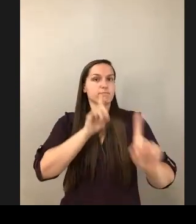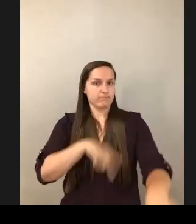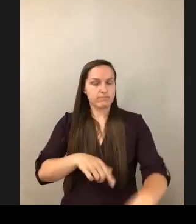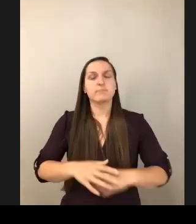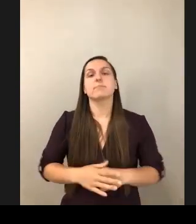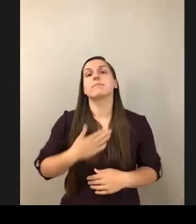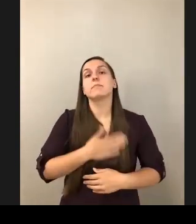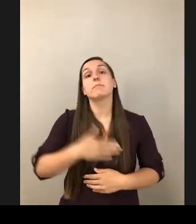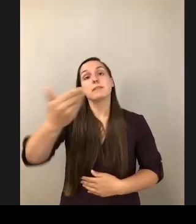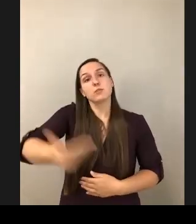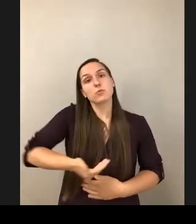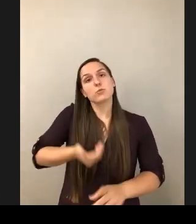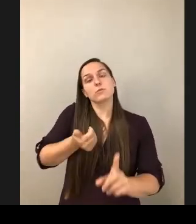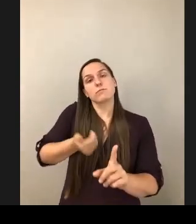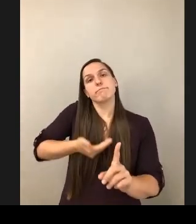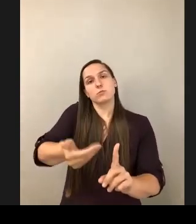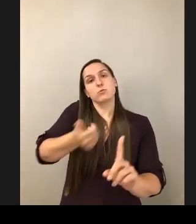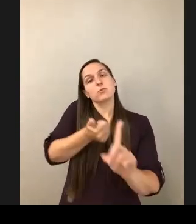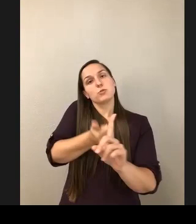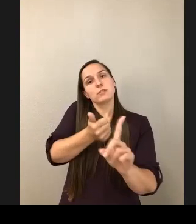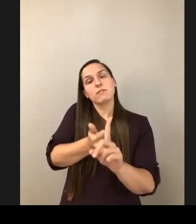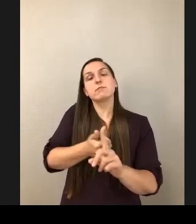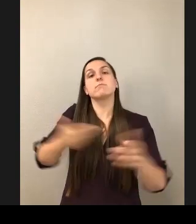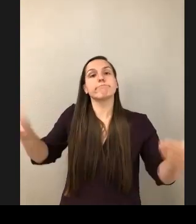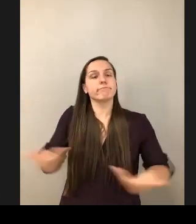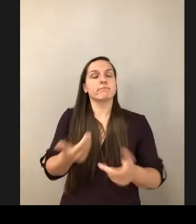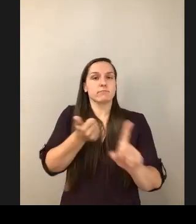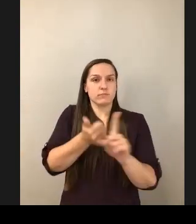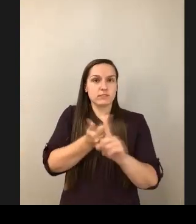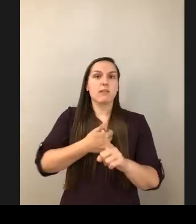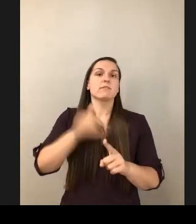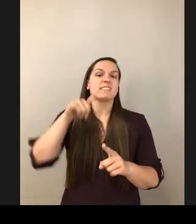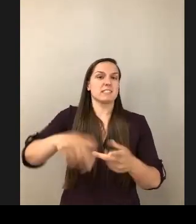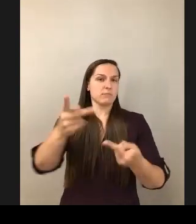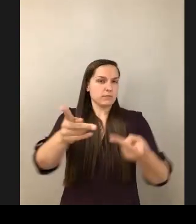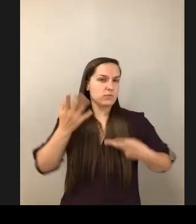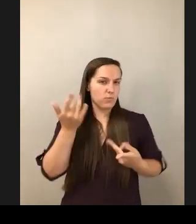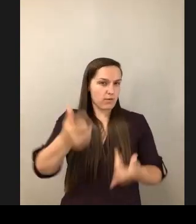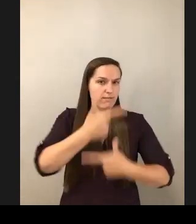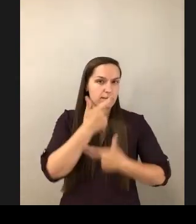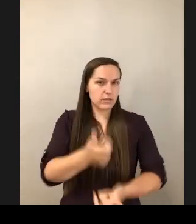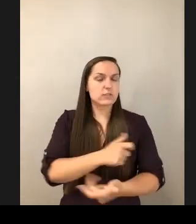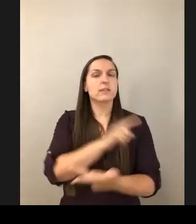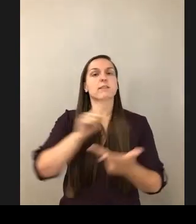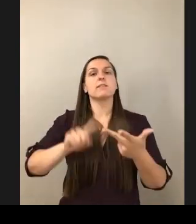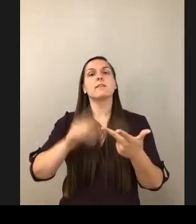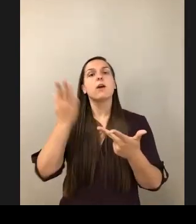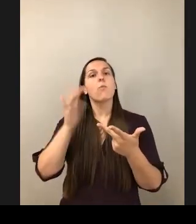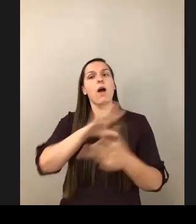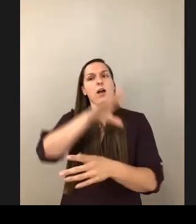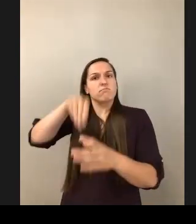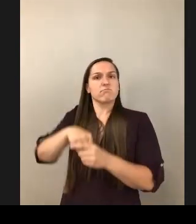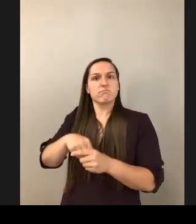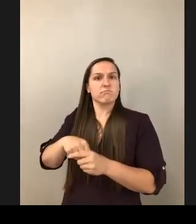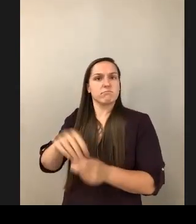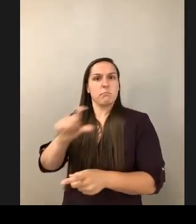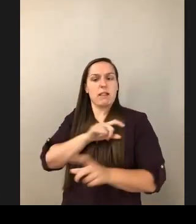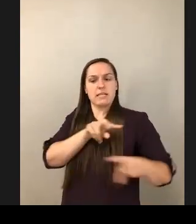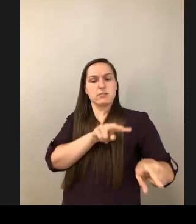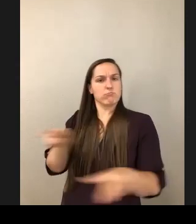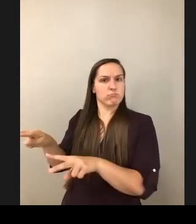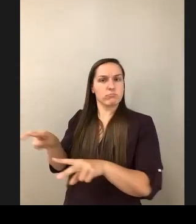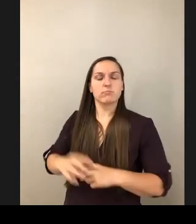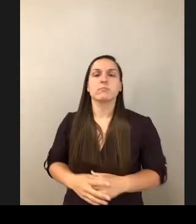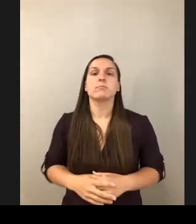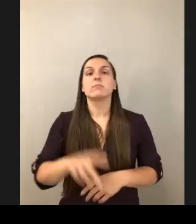por pregunta. Si puede presentarse, por qué tiene interés en la posición y por qué tiene interés